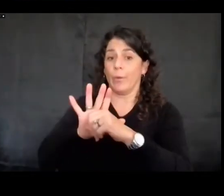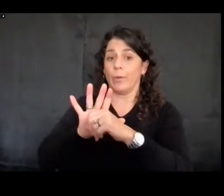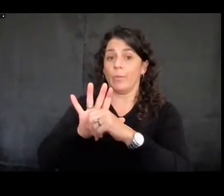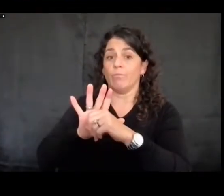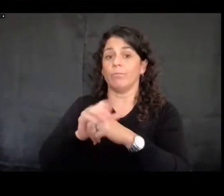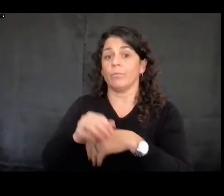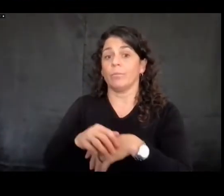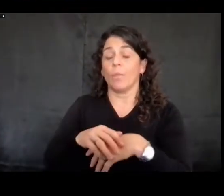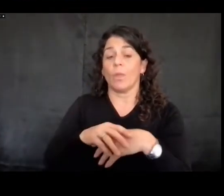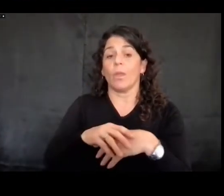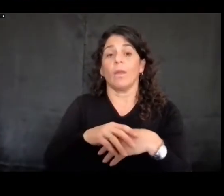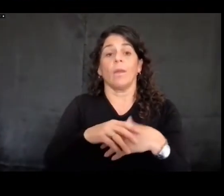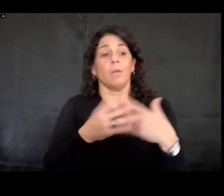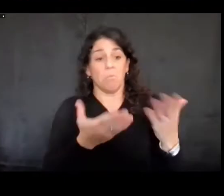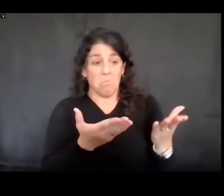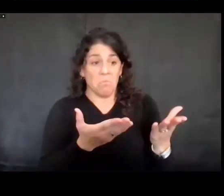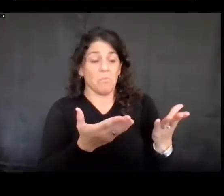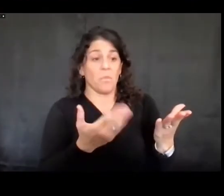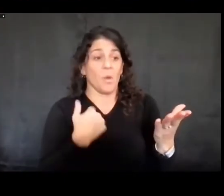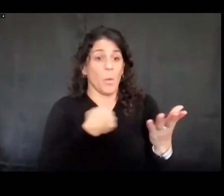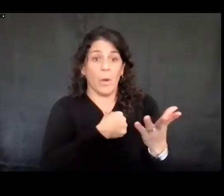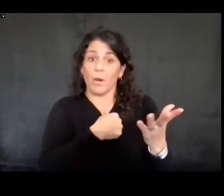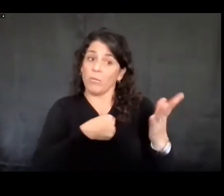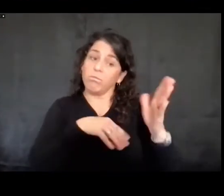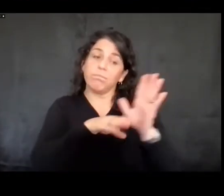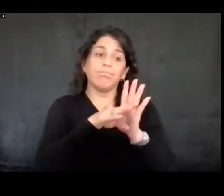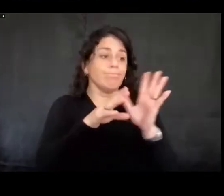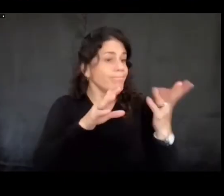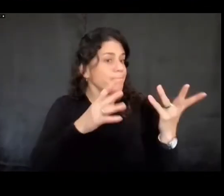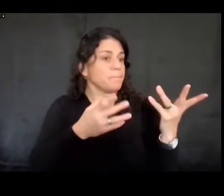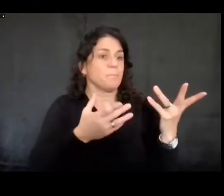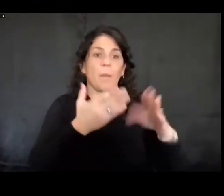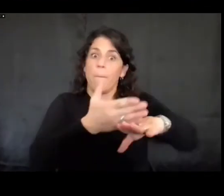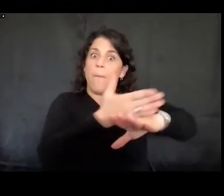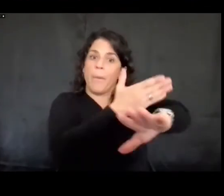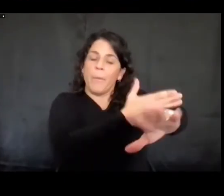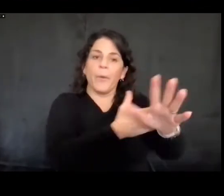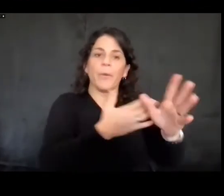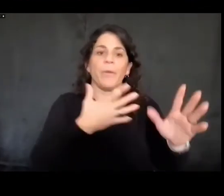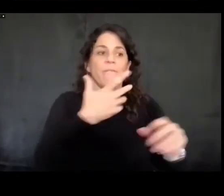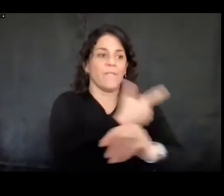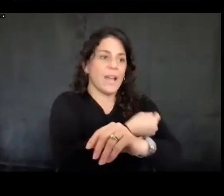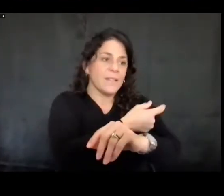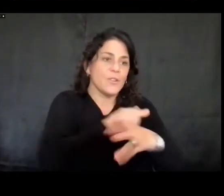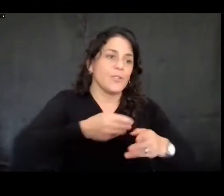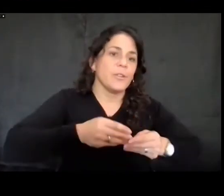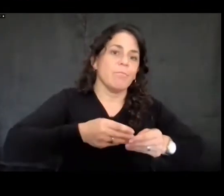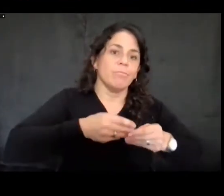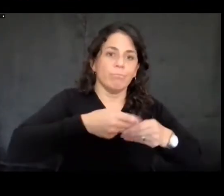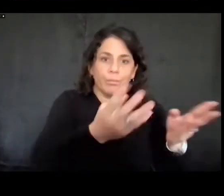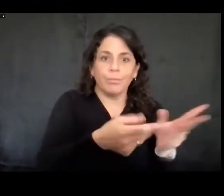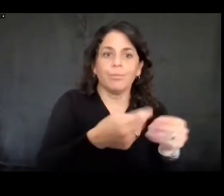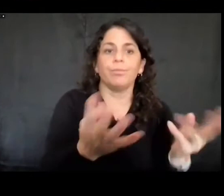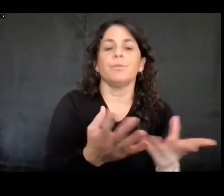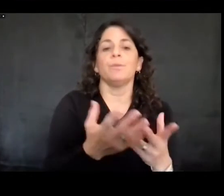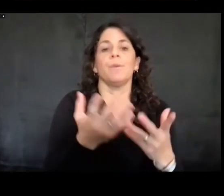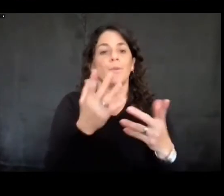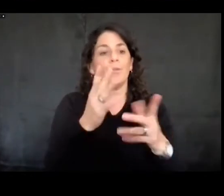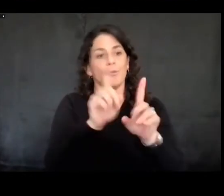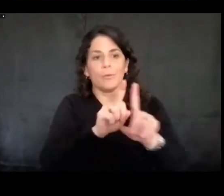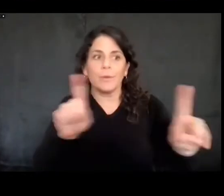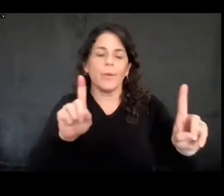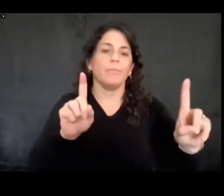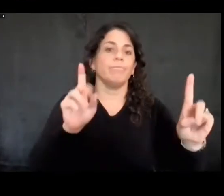19 por un lado estamos yendo más con más razón vacunas mejor